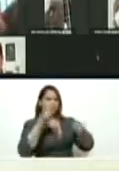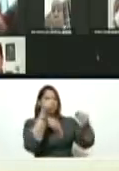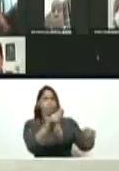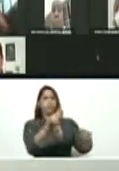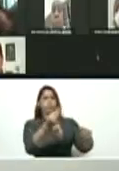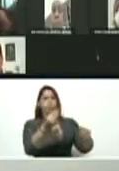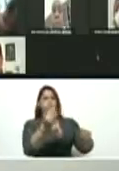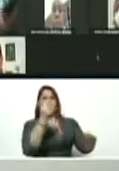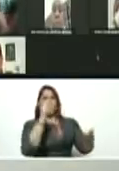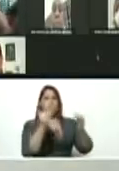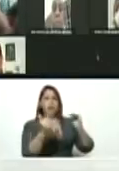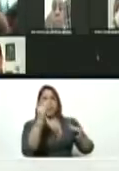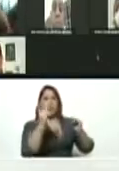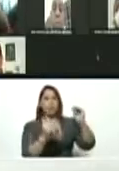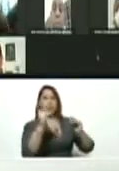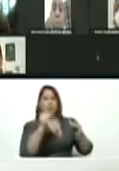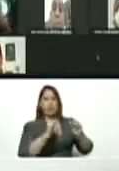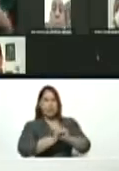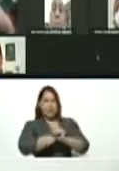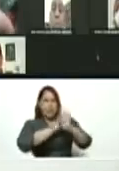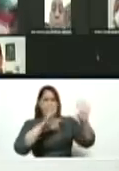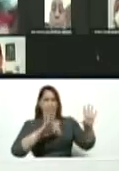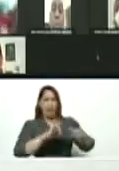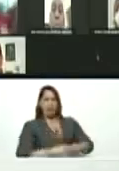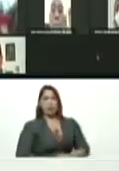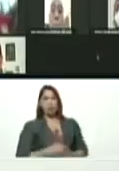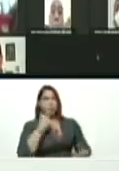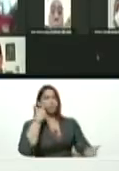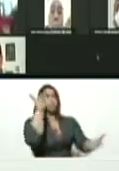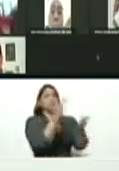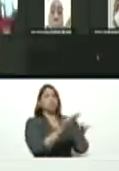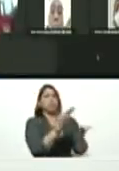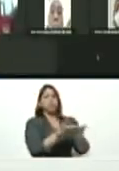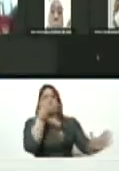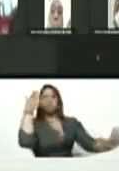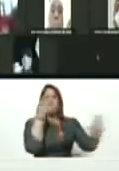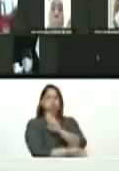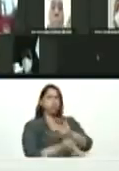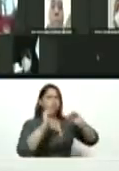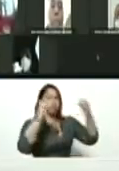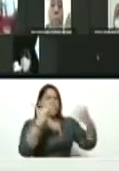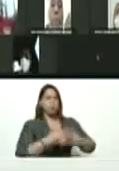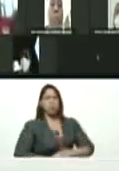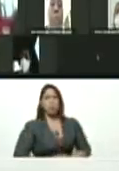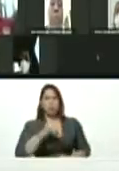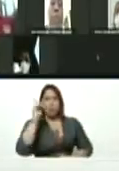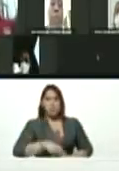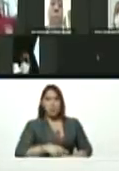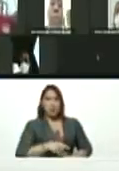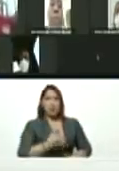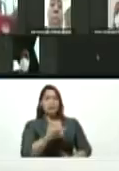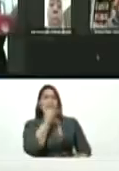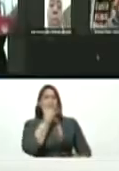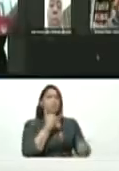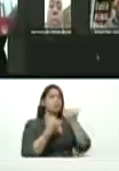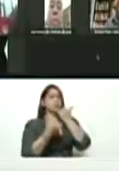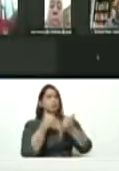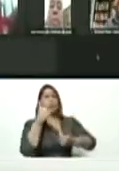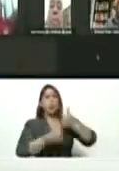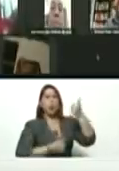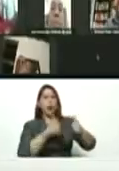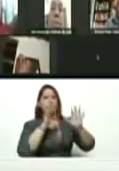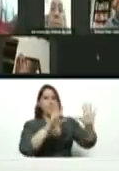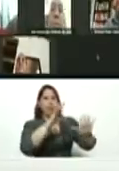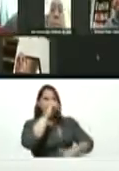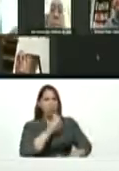balance claro y suscitó que los que han sido sus logros pero también sus errores en estos 10